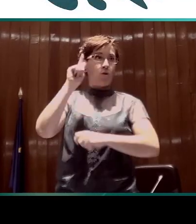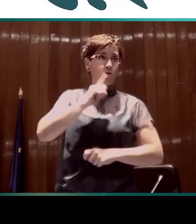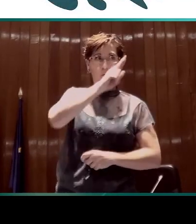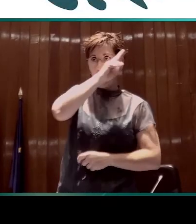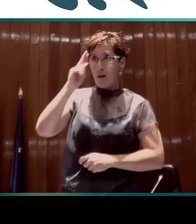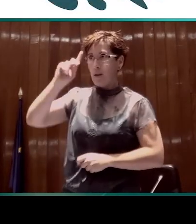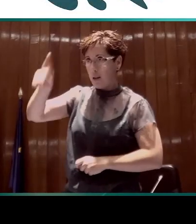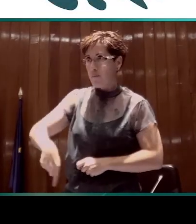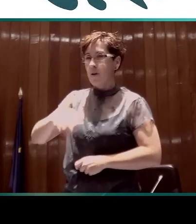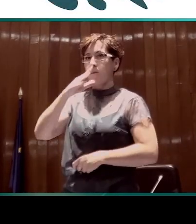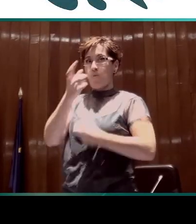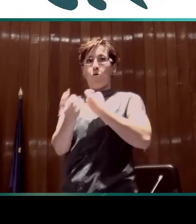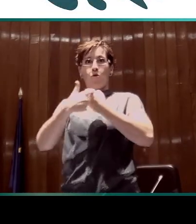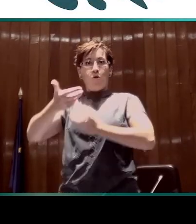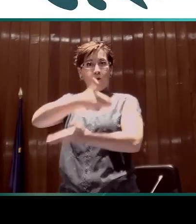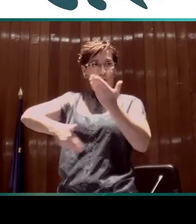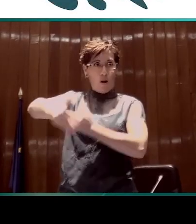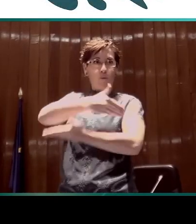el estudio de